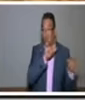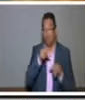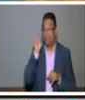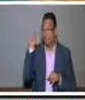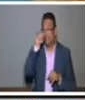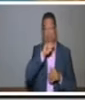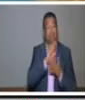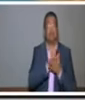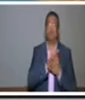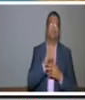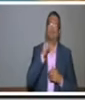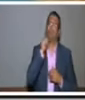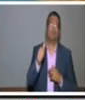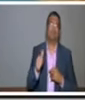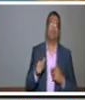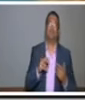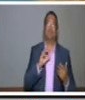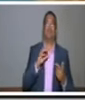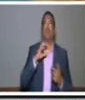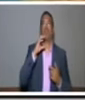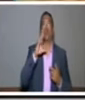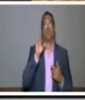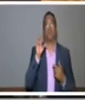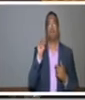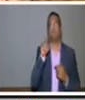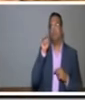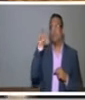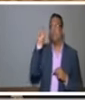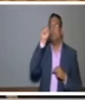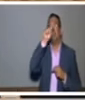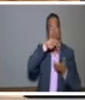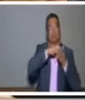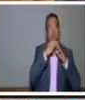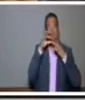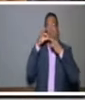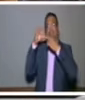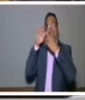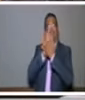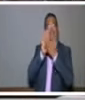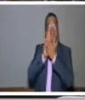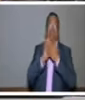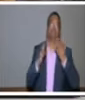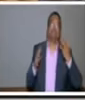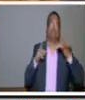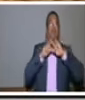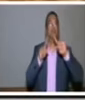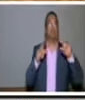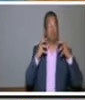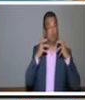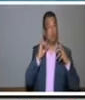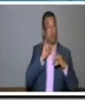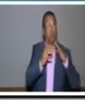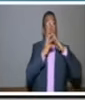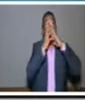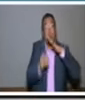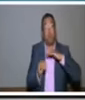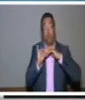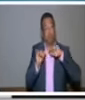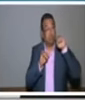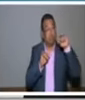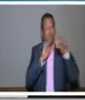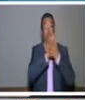Universidad de Puerto Rico, al igual que lo es CROEM, University Garden, son escuelas públicas excepcionales. Pero tenemos que aspirar a replicar ese modelo en otras escuelas,